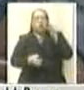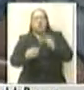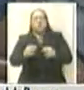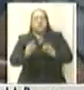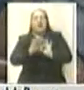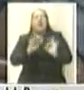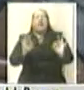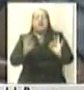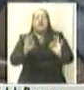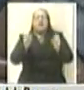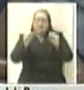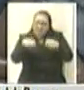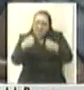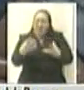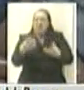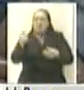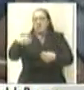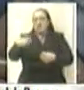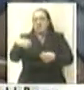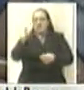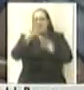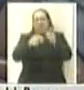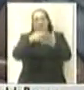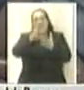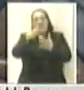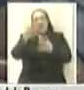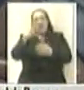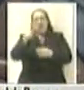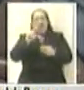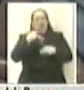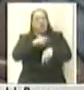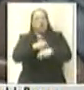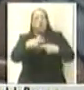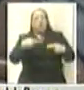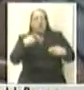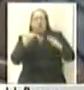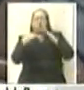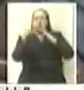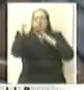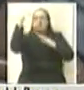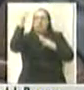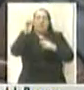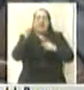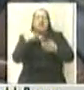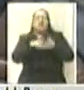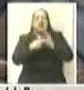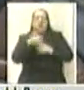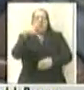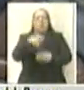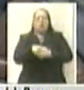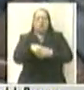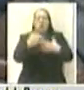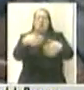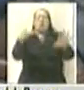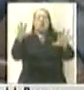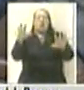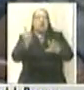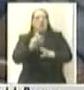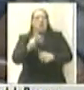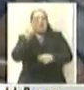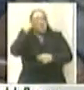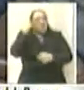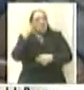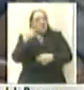Por supuesto que se requiere calificación meritocrática para no ser los que votan chicheñó,